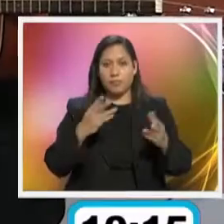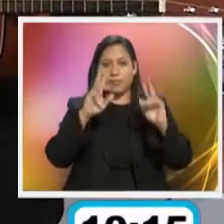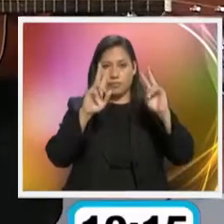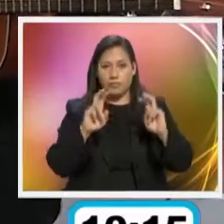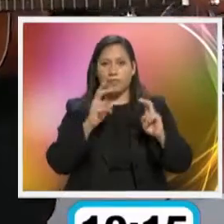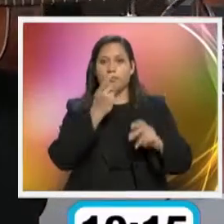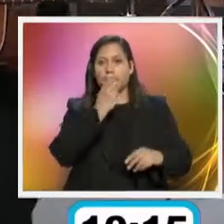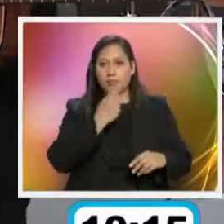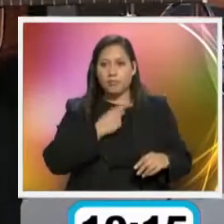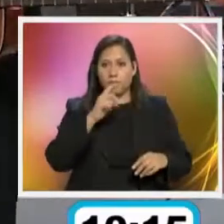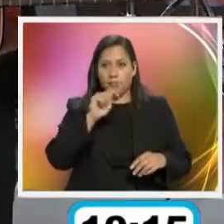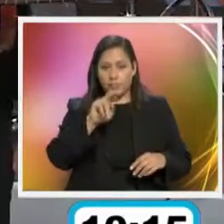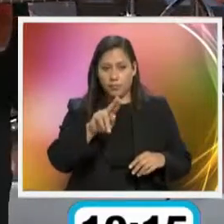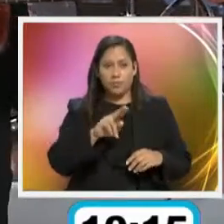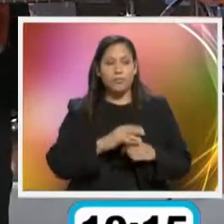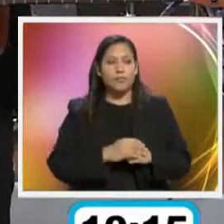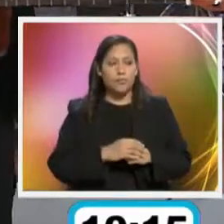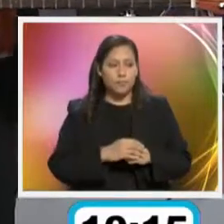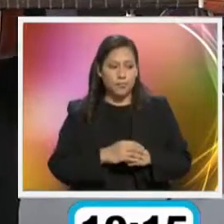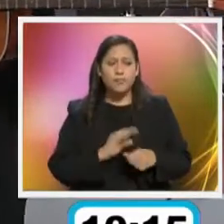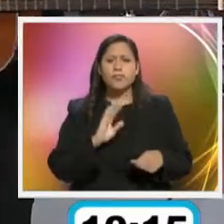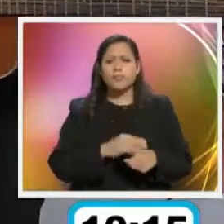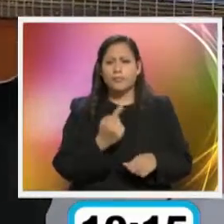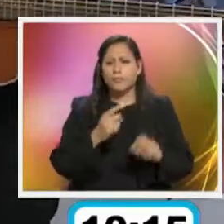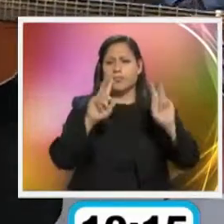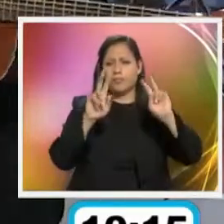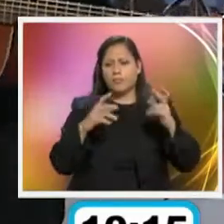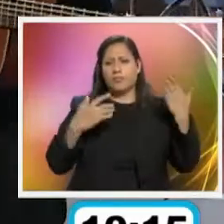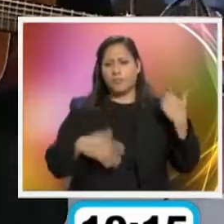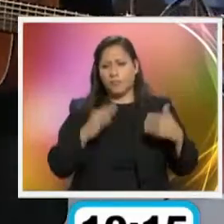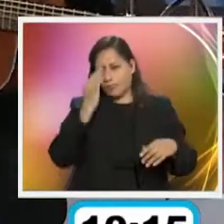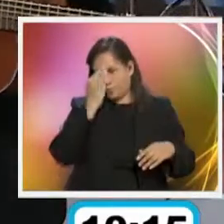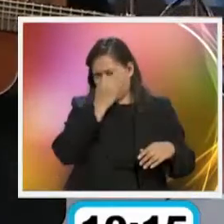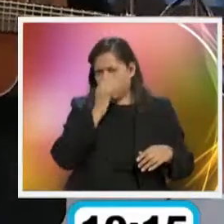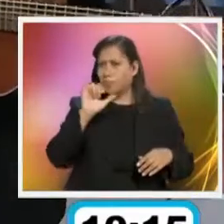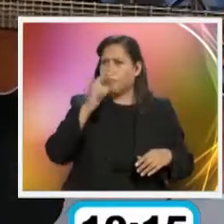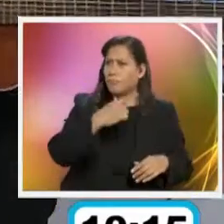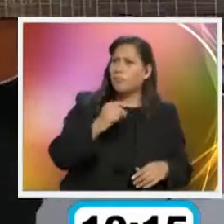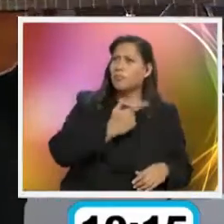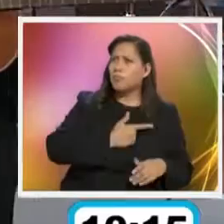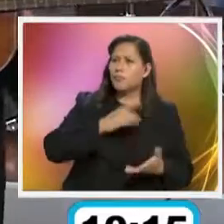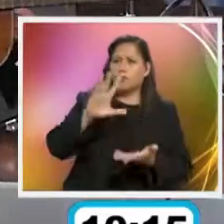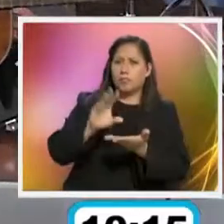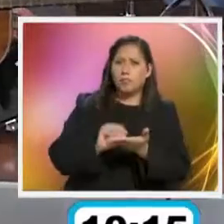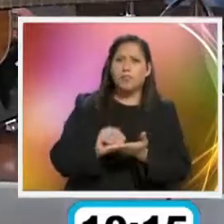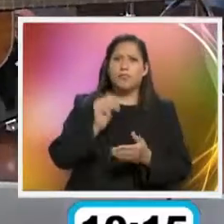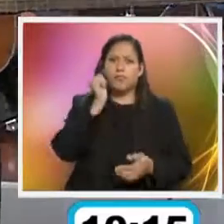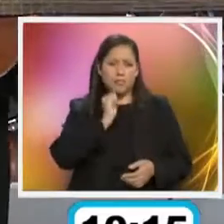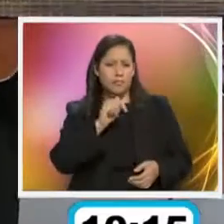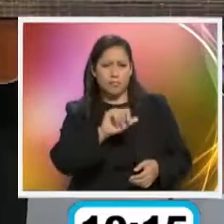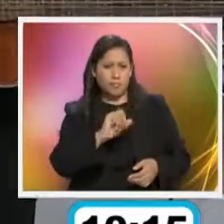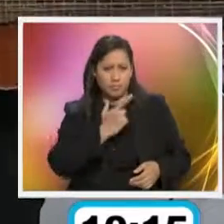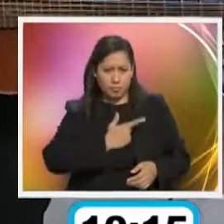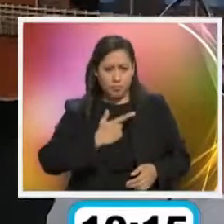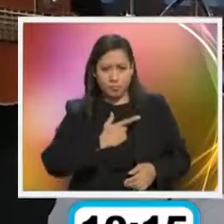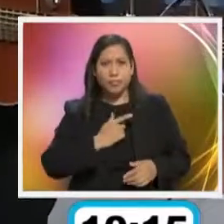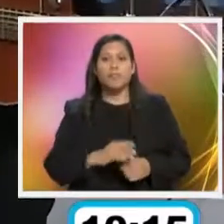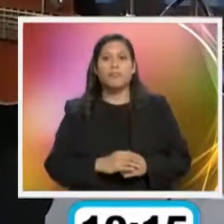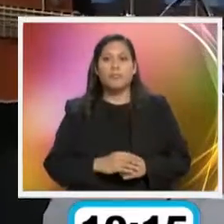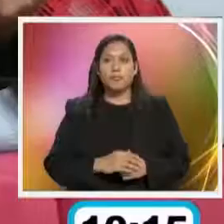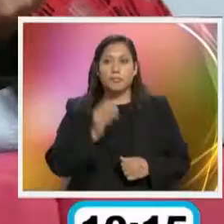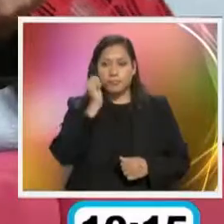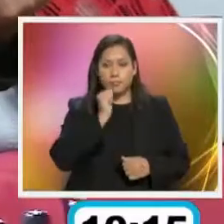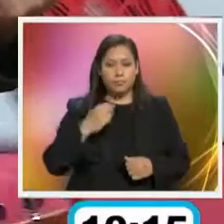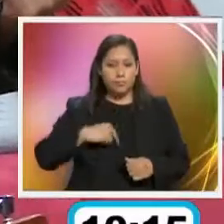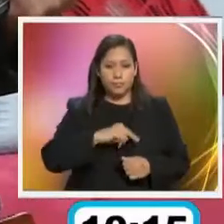se llama Dime Tú. ¿Por qué enfocarse a este género del rock pop? ¿Alguna influencia musical? ¿Siempre les ha gustado? Bueno, siempre